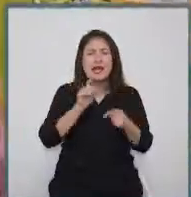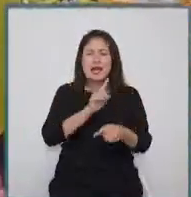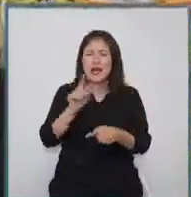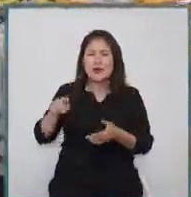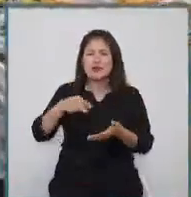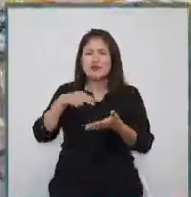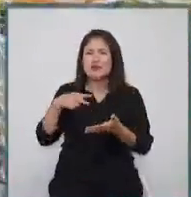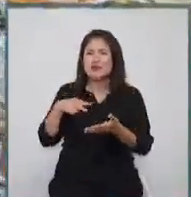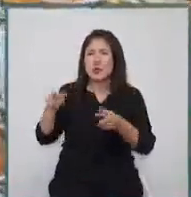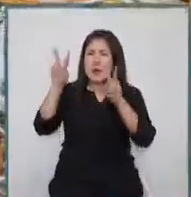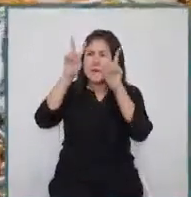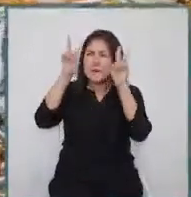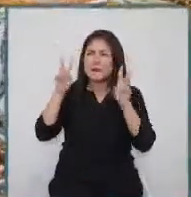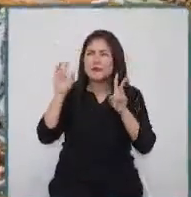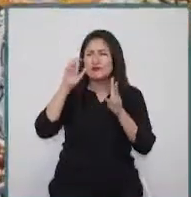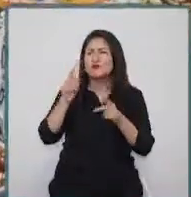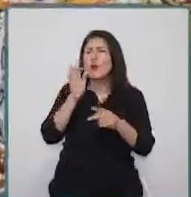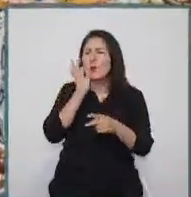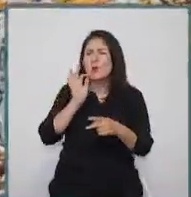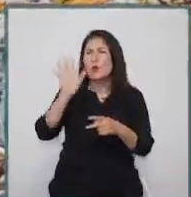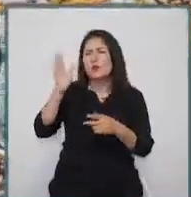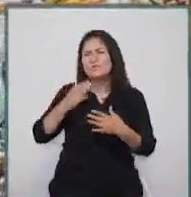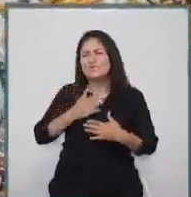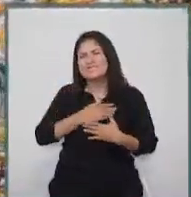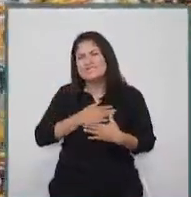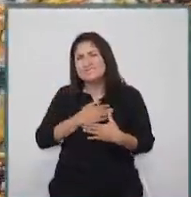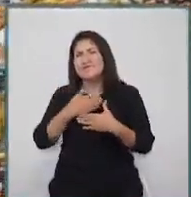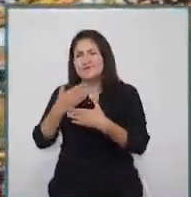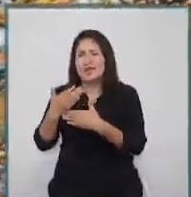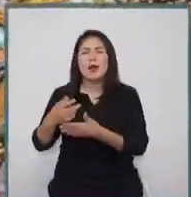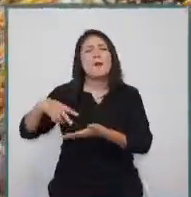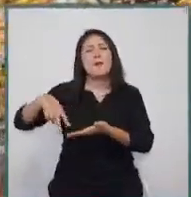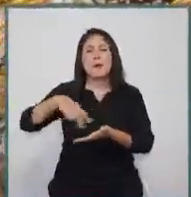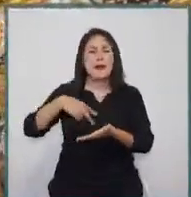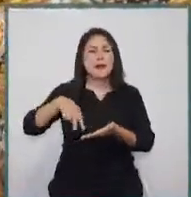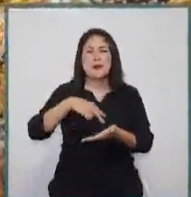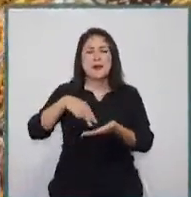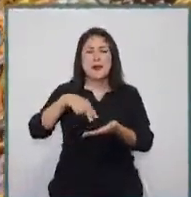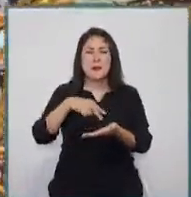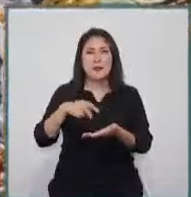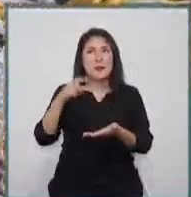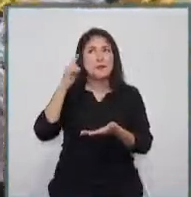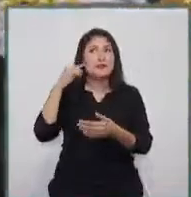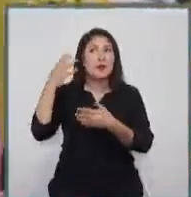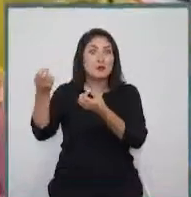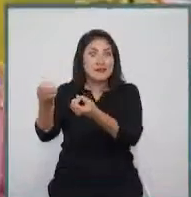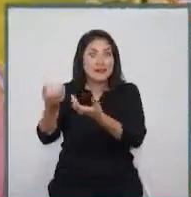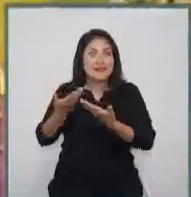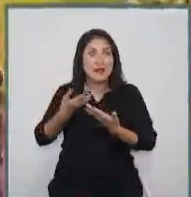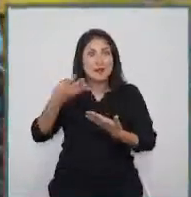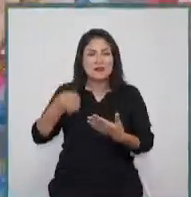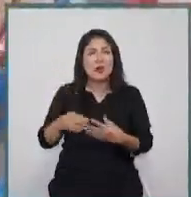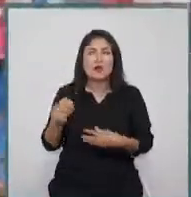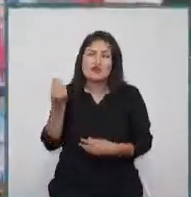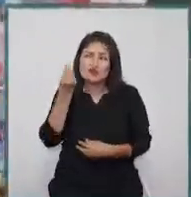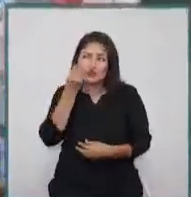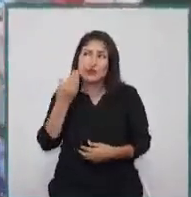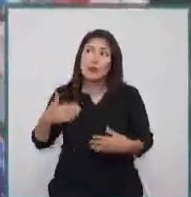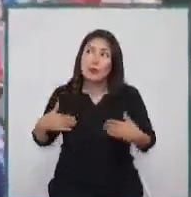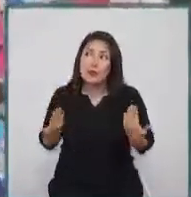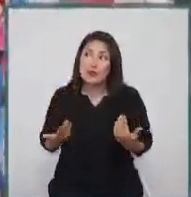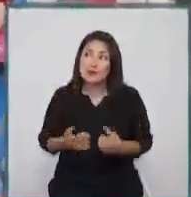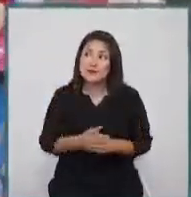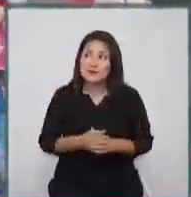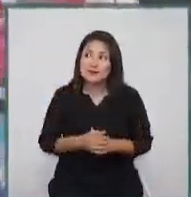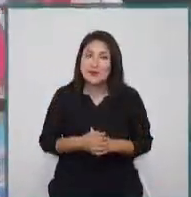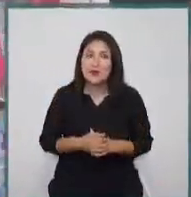chinitas. Y cada danzarín se encomienda o hace una promesa, ¿no? Personal que tiene y que por supuesto espera que se cumpla. ¿Le puedo dar un beso,